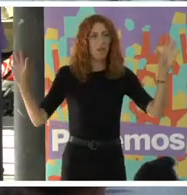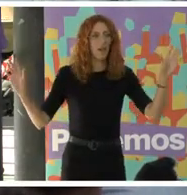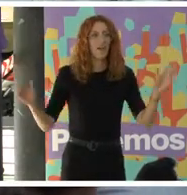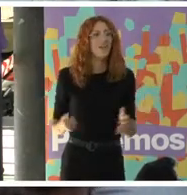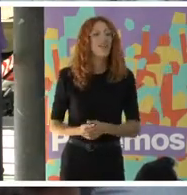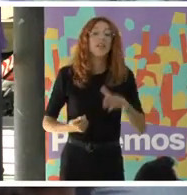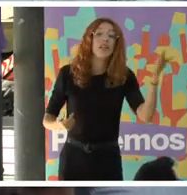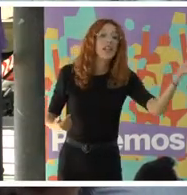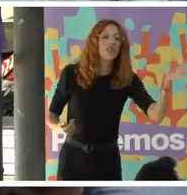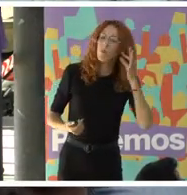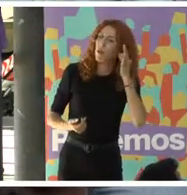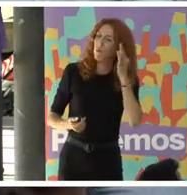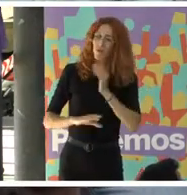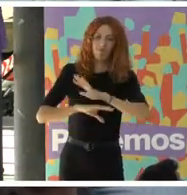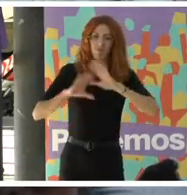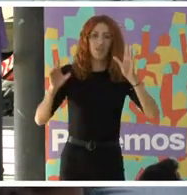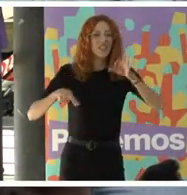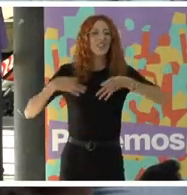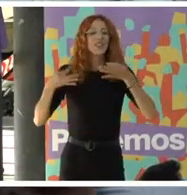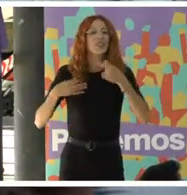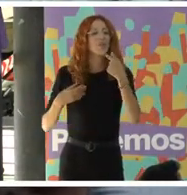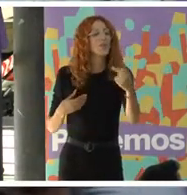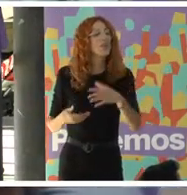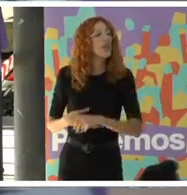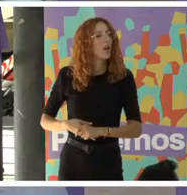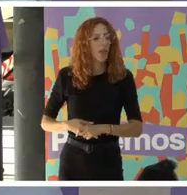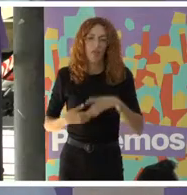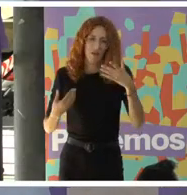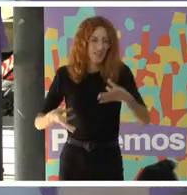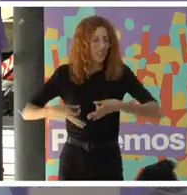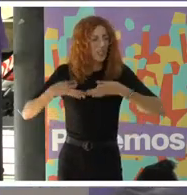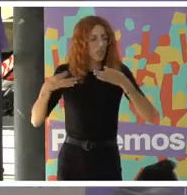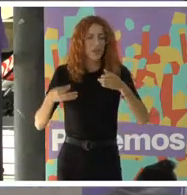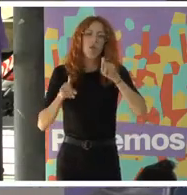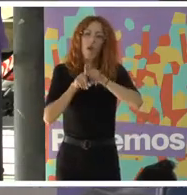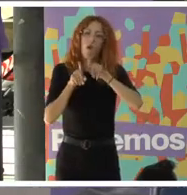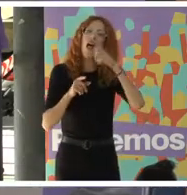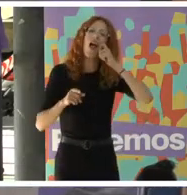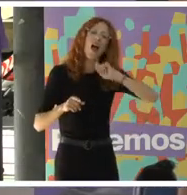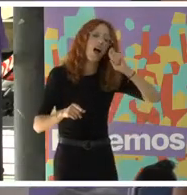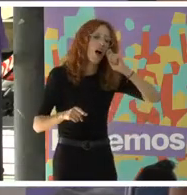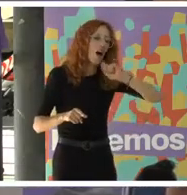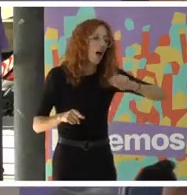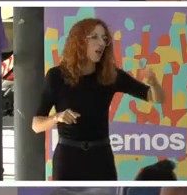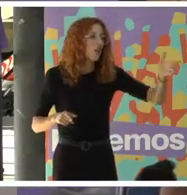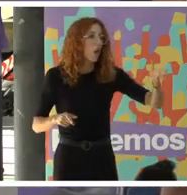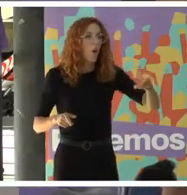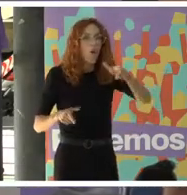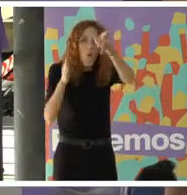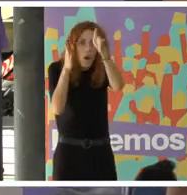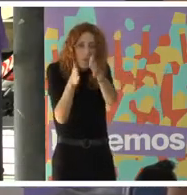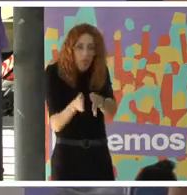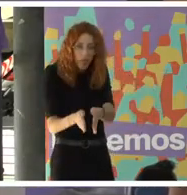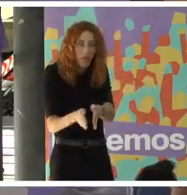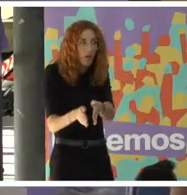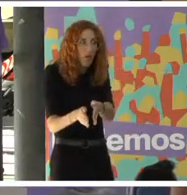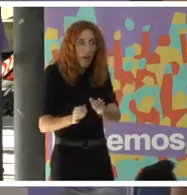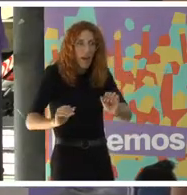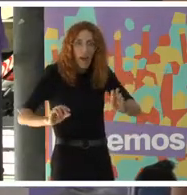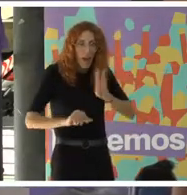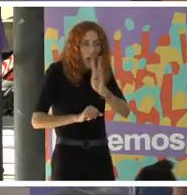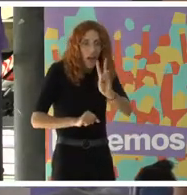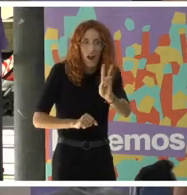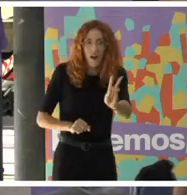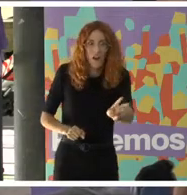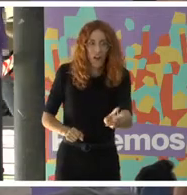sea, esto es un disparate, yo siempre se lo digo, y además sabe que se lo digo con cariño. Yo no sé en ese cuerpecillo de dónde saca la